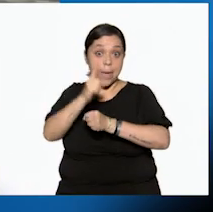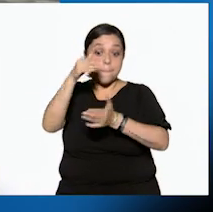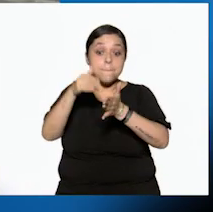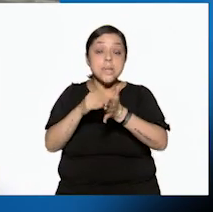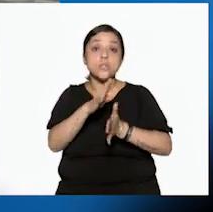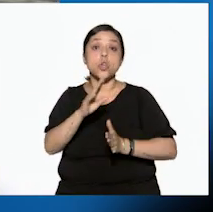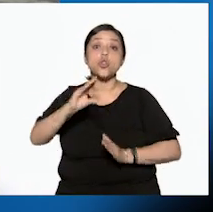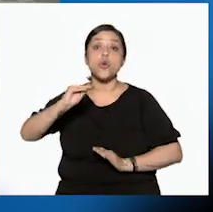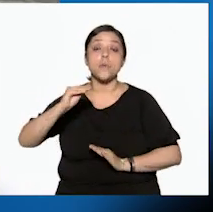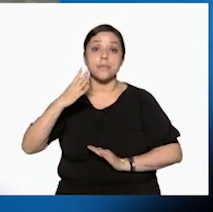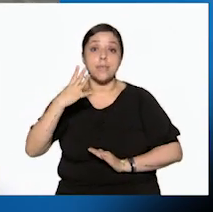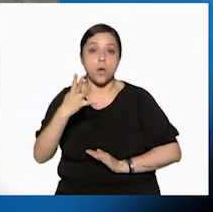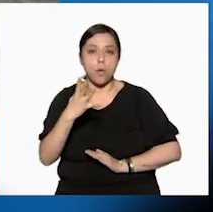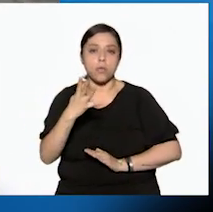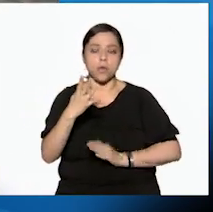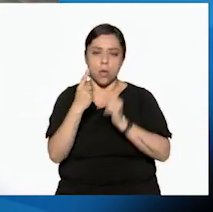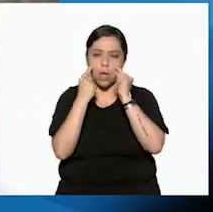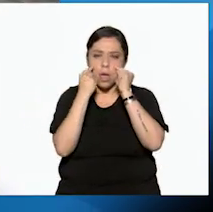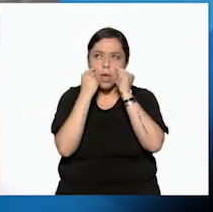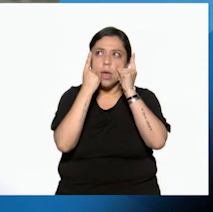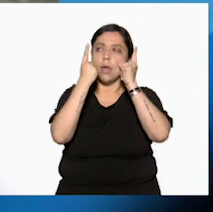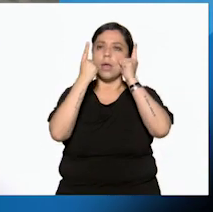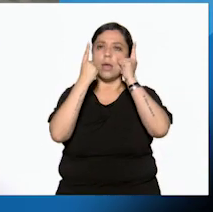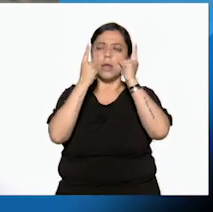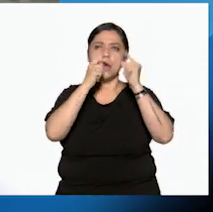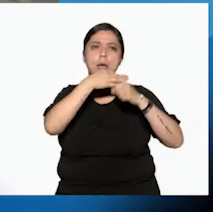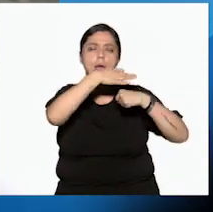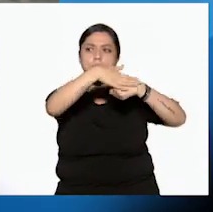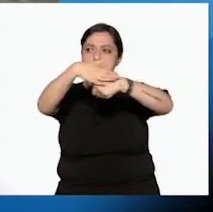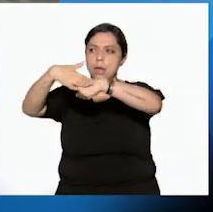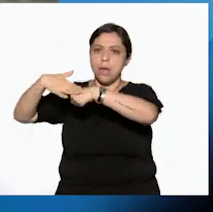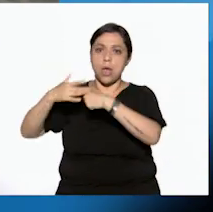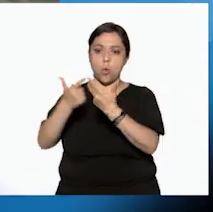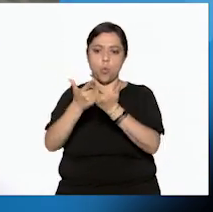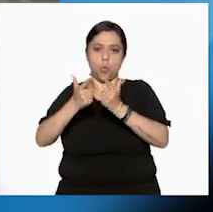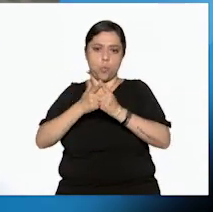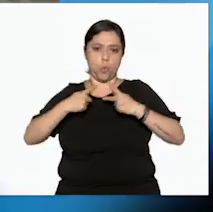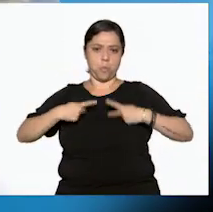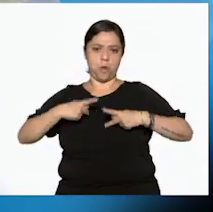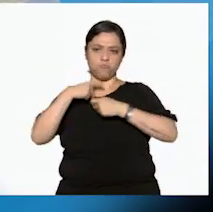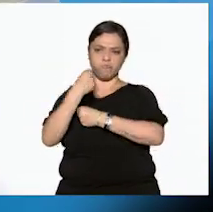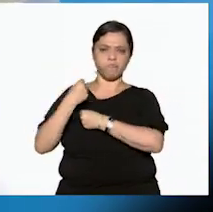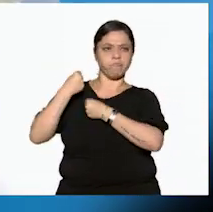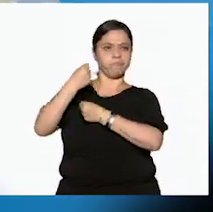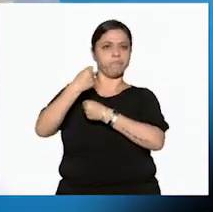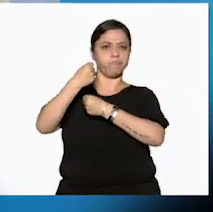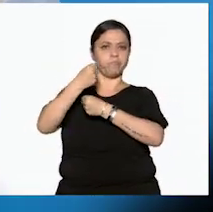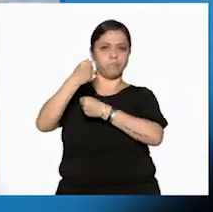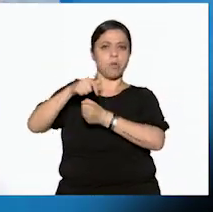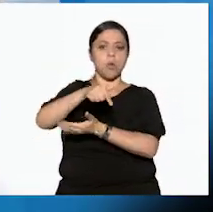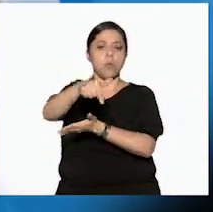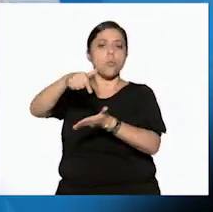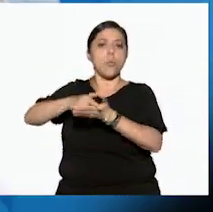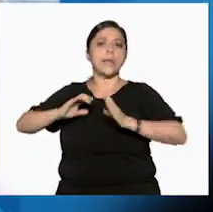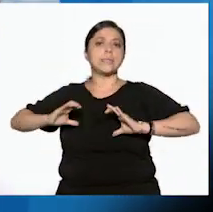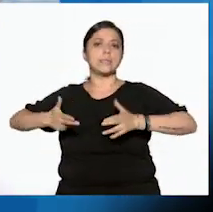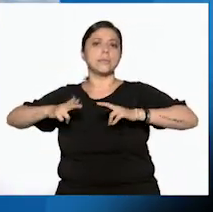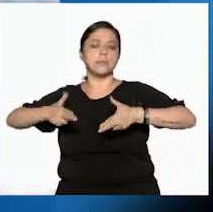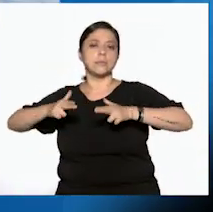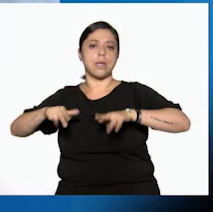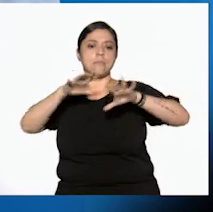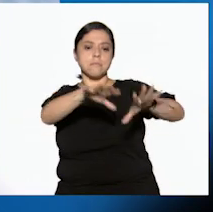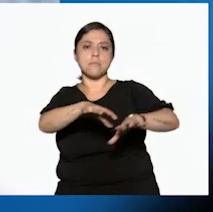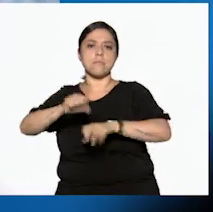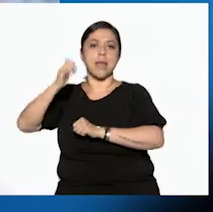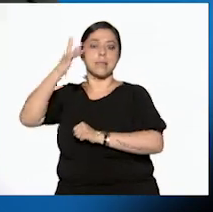1994, México se despertó con la noticia de que un grupo guerrillero se había levantado en armas en Chiapas y tomado San